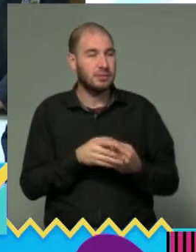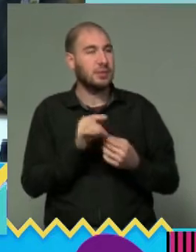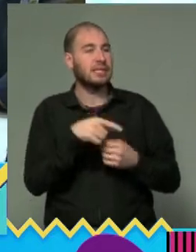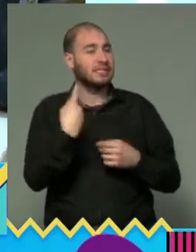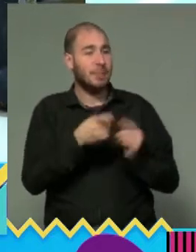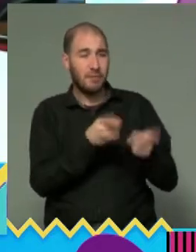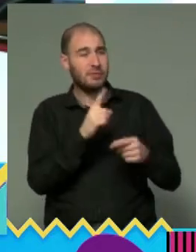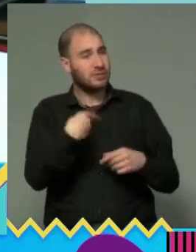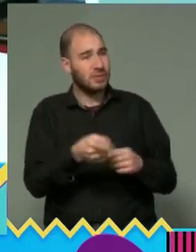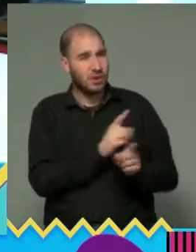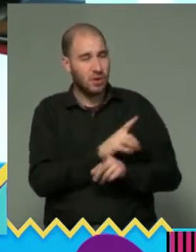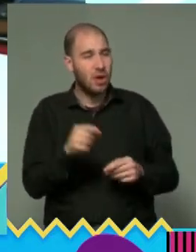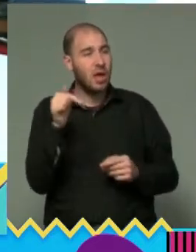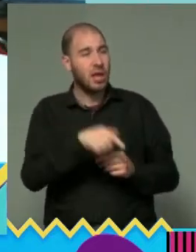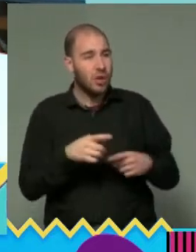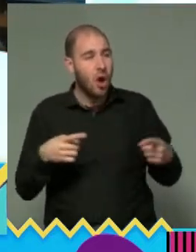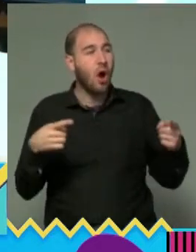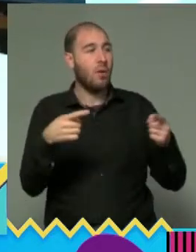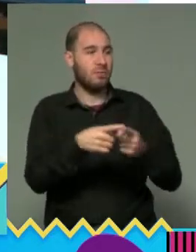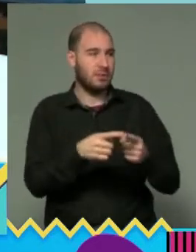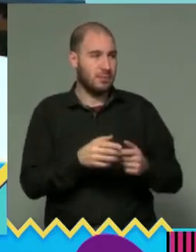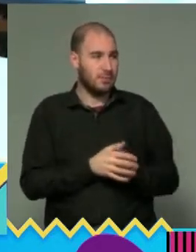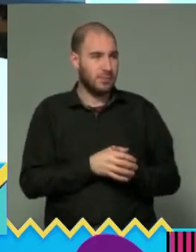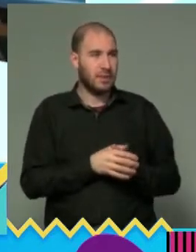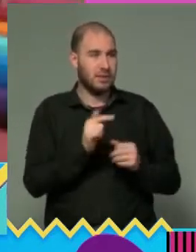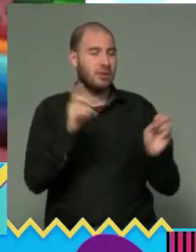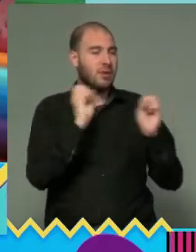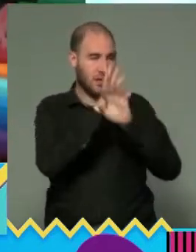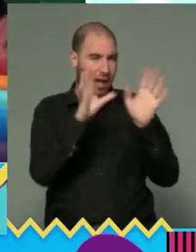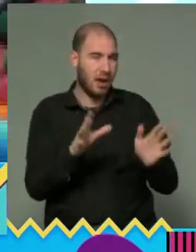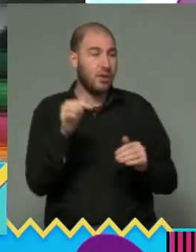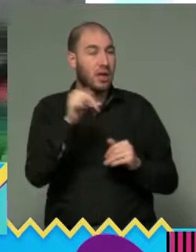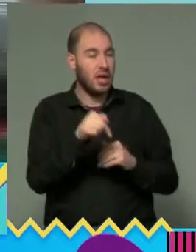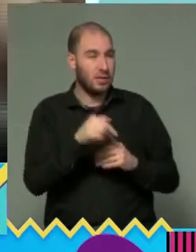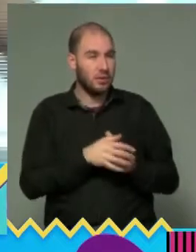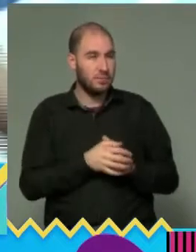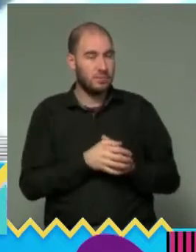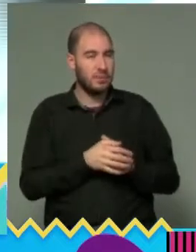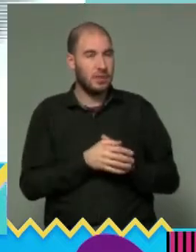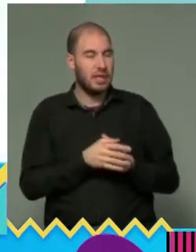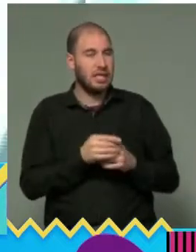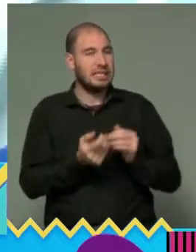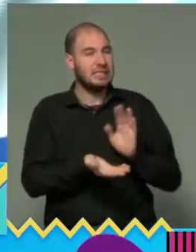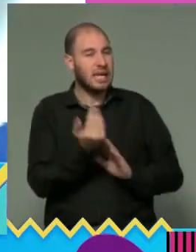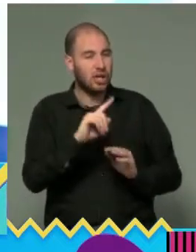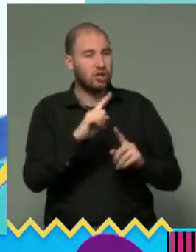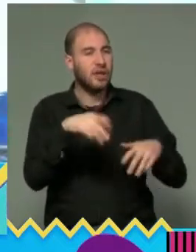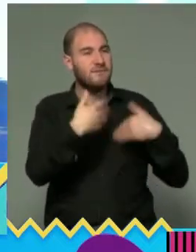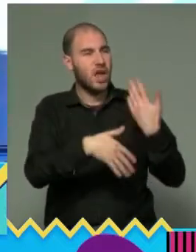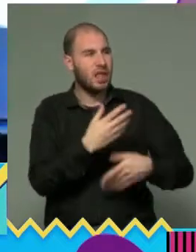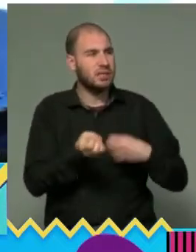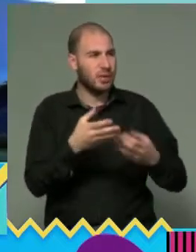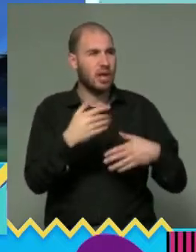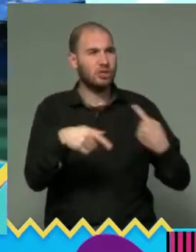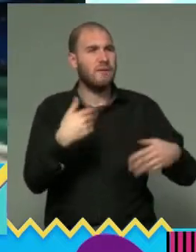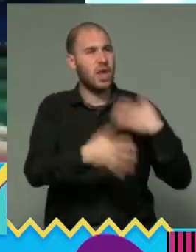siempre el docente. Esto apunta, a ver, para que quede claro, esto no evita hechos de violencia, porque los hechos